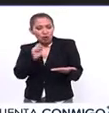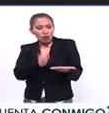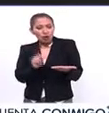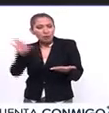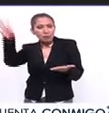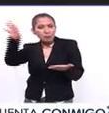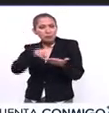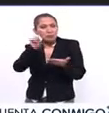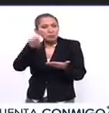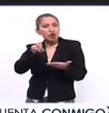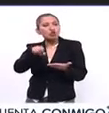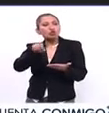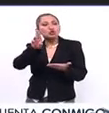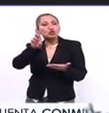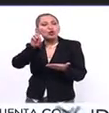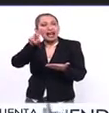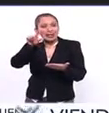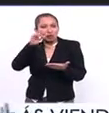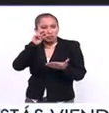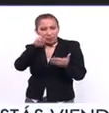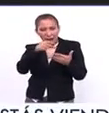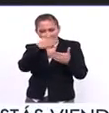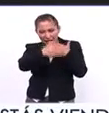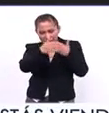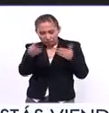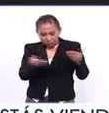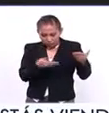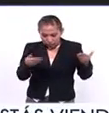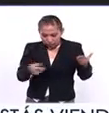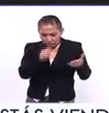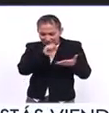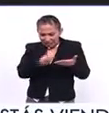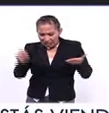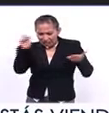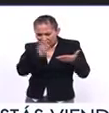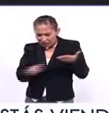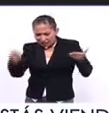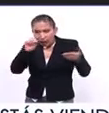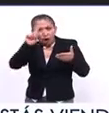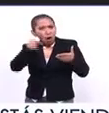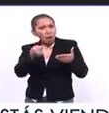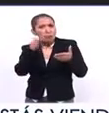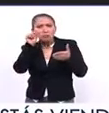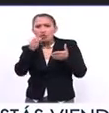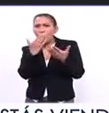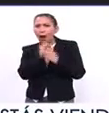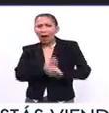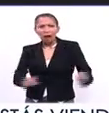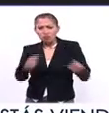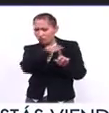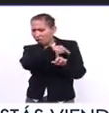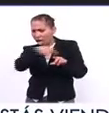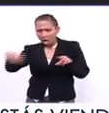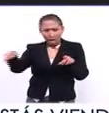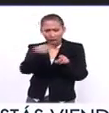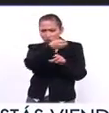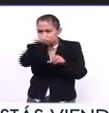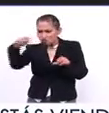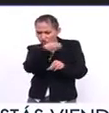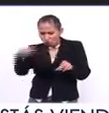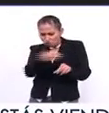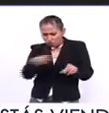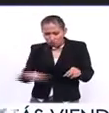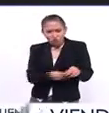surrealistas. Cuando empezábamos a revisar el archivo, yo veía que escribía y escribía sin comas, sin puntos, como todo de